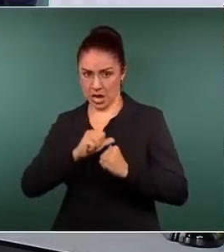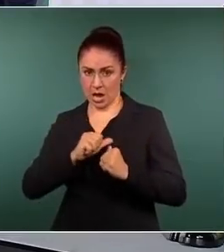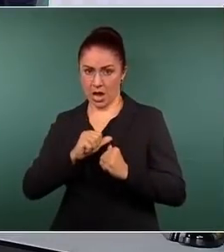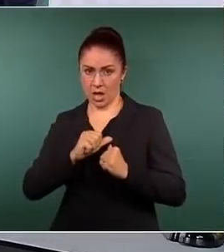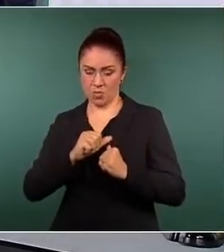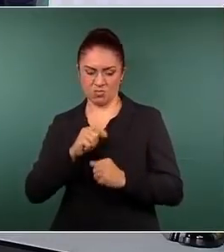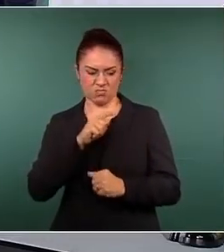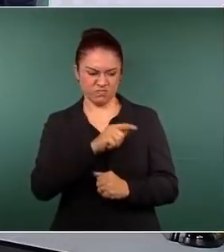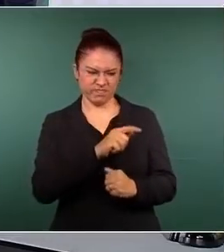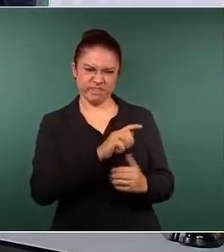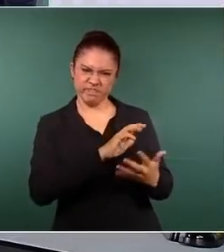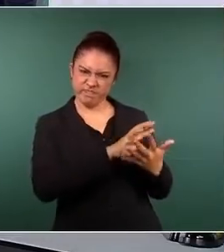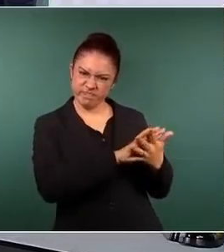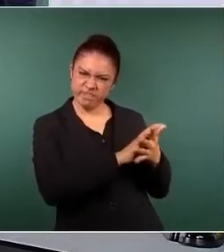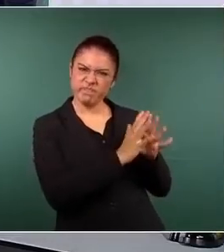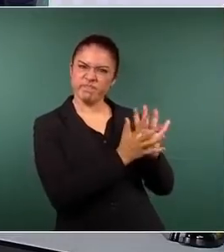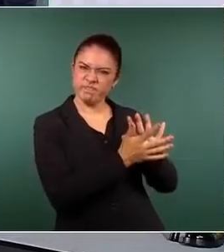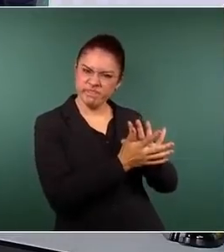delincuencia